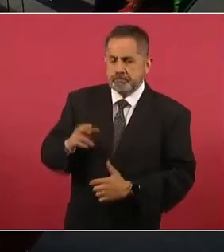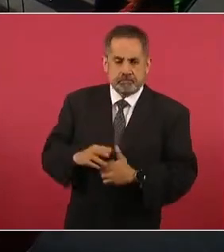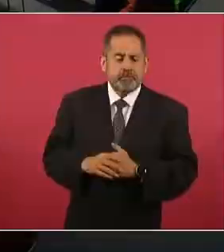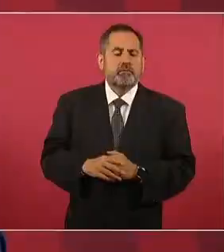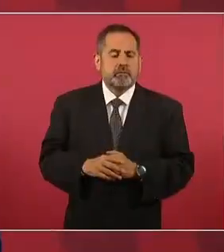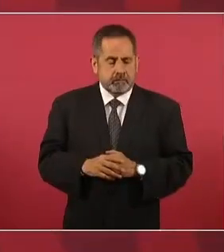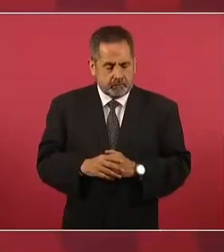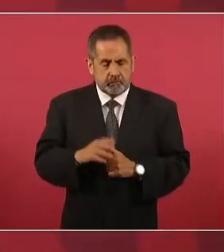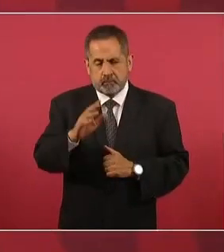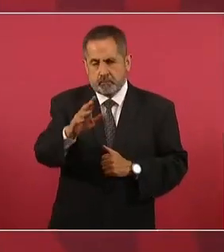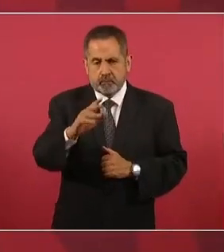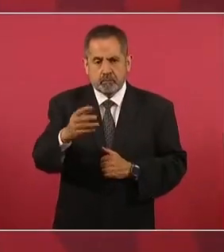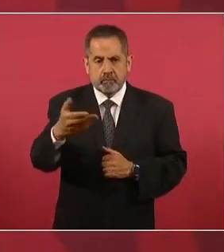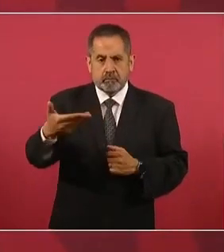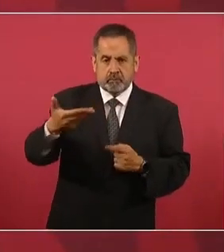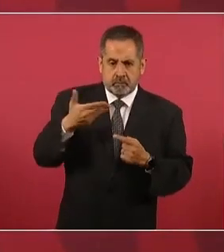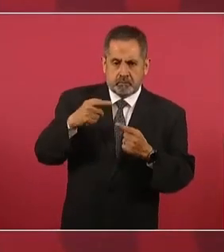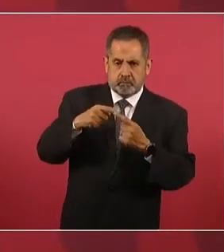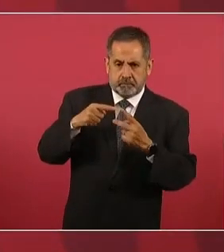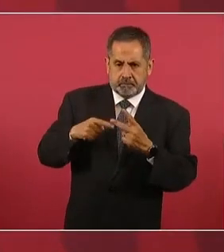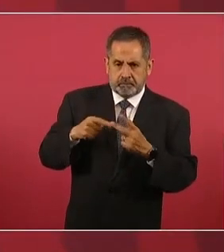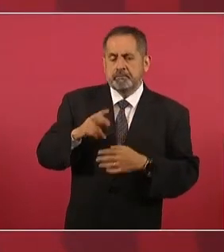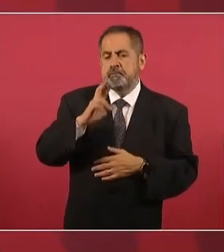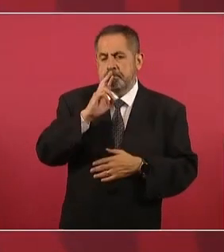dar respuesta a tu solicitud.